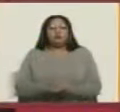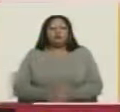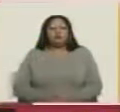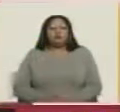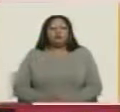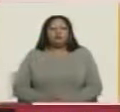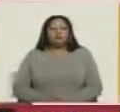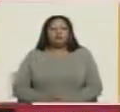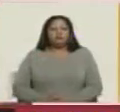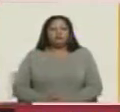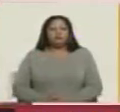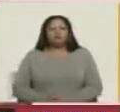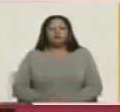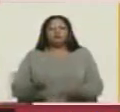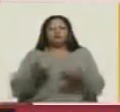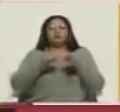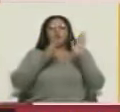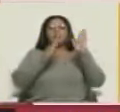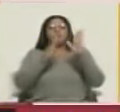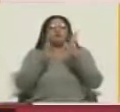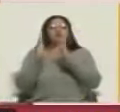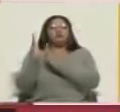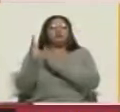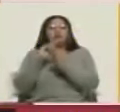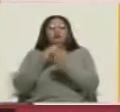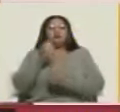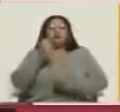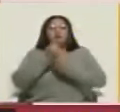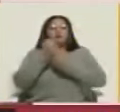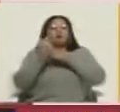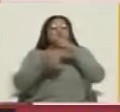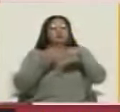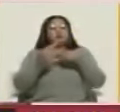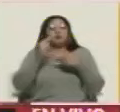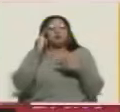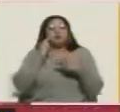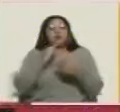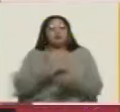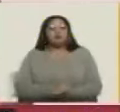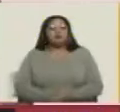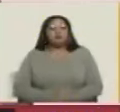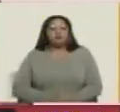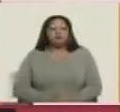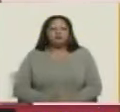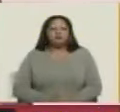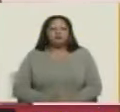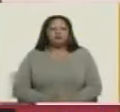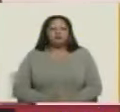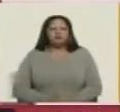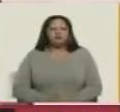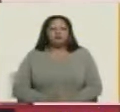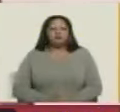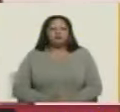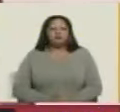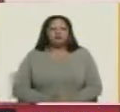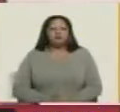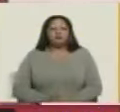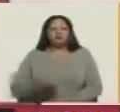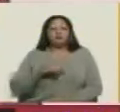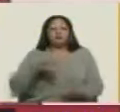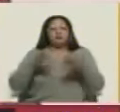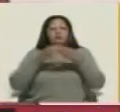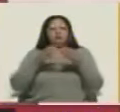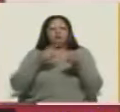Venezuela forma parte de esa estructura de apoyo a la revolución bolivariana. Somos un brazo del gran polo patriótico, pero hay